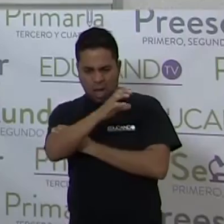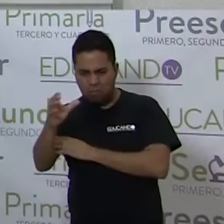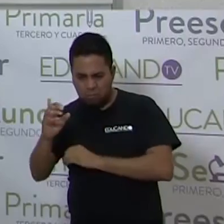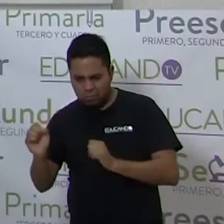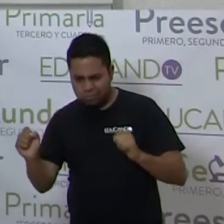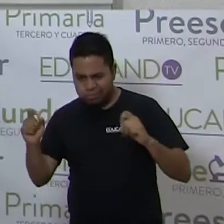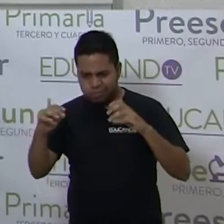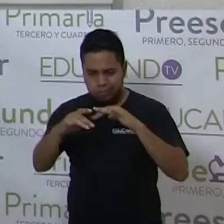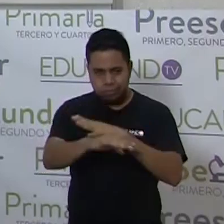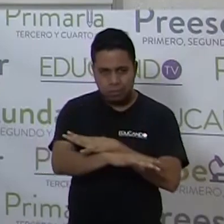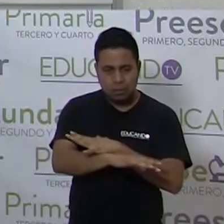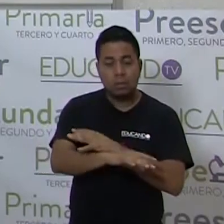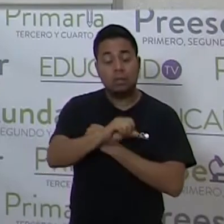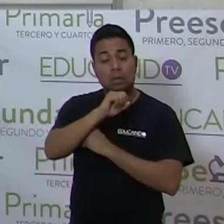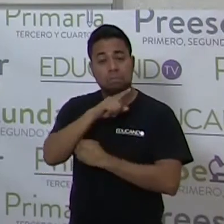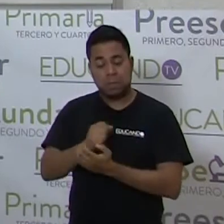pinos.